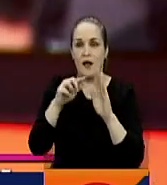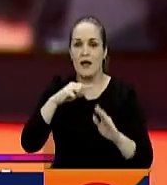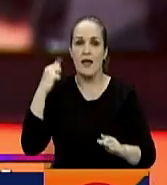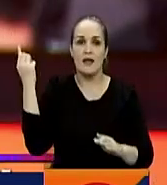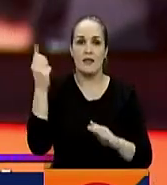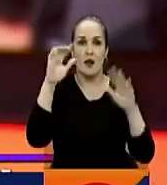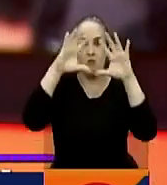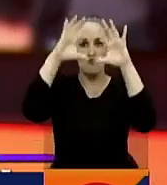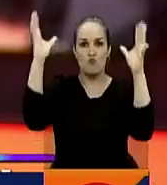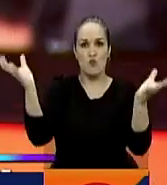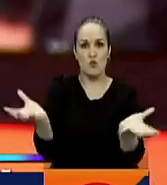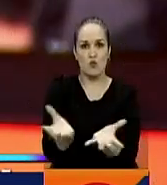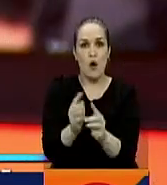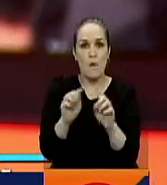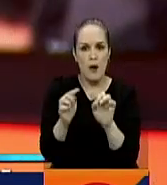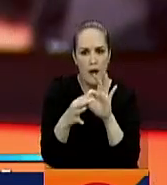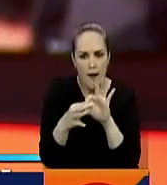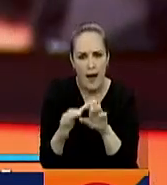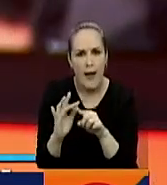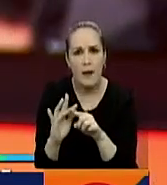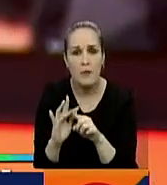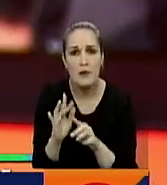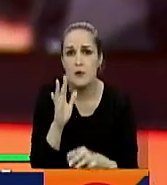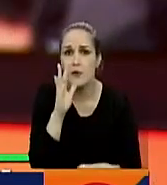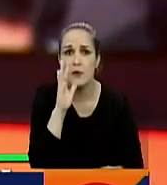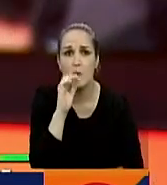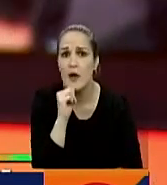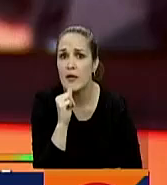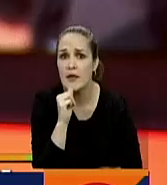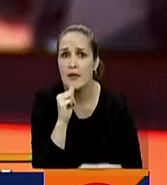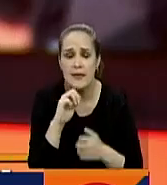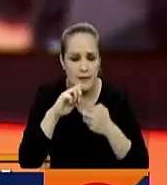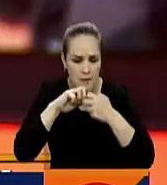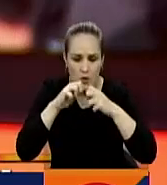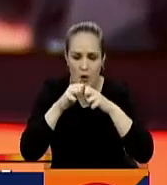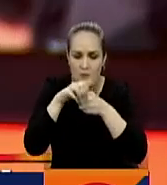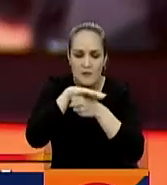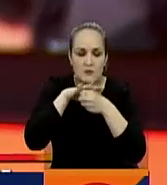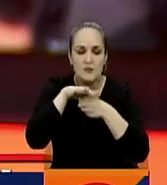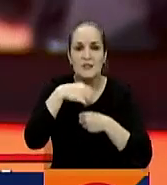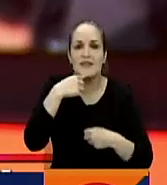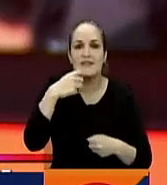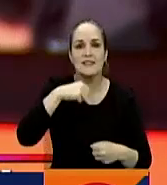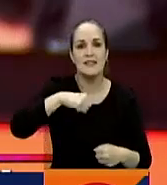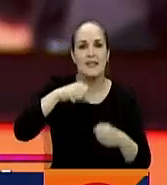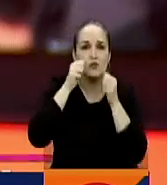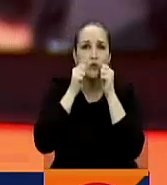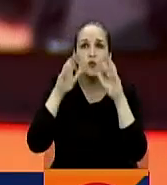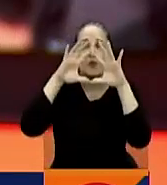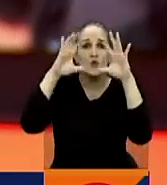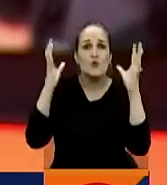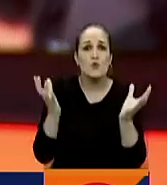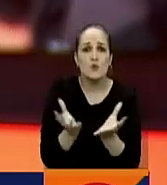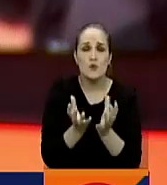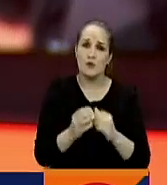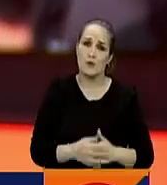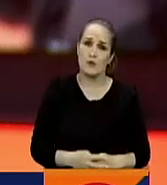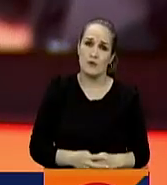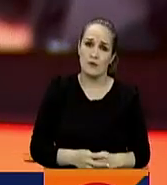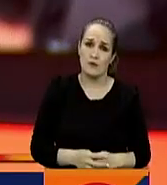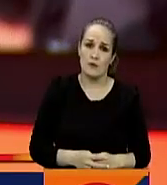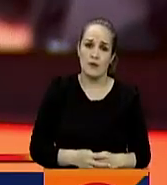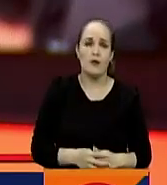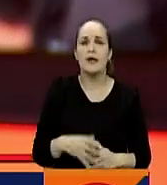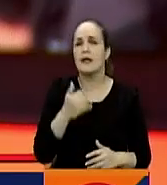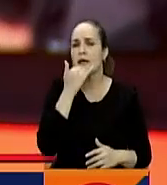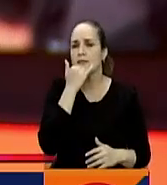y eso es lo que nos tiene en toda esta situación tan compleja de derechos humanos en todas partes del mundo. Es que